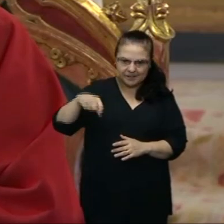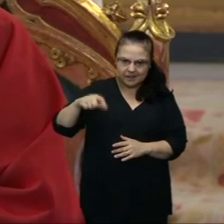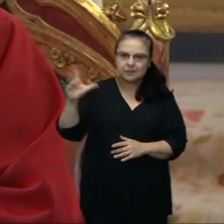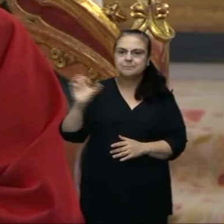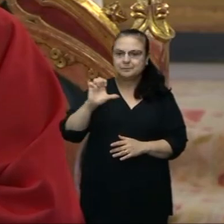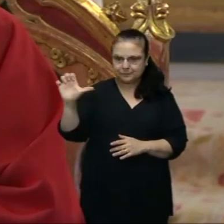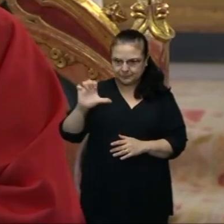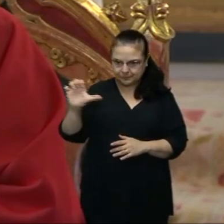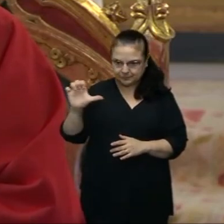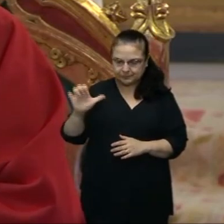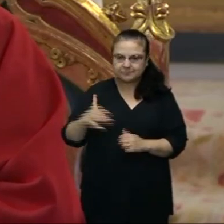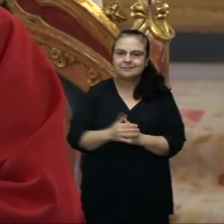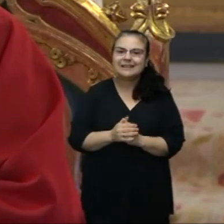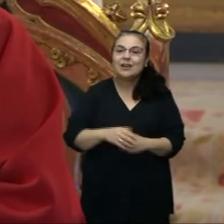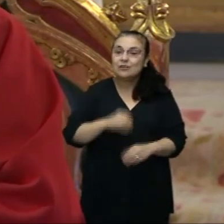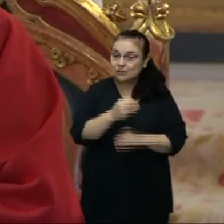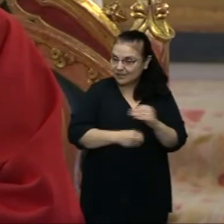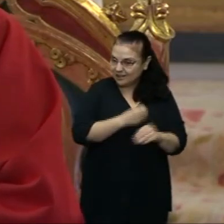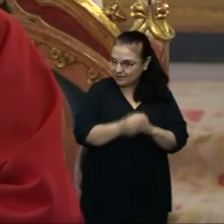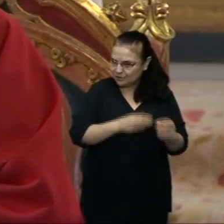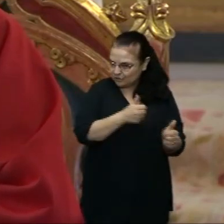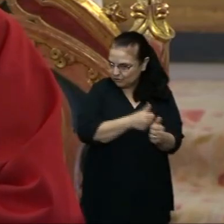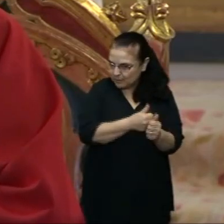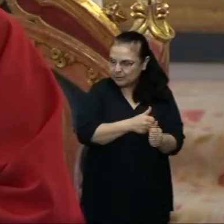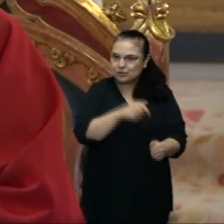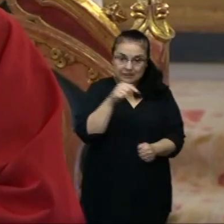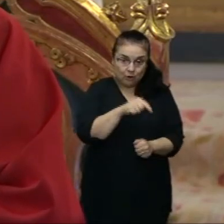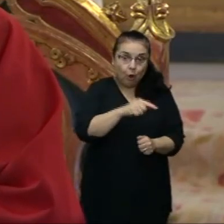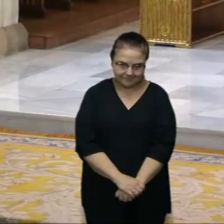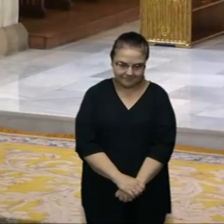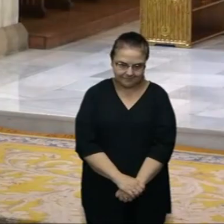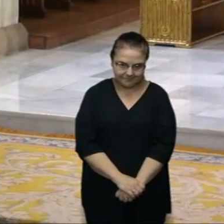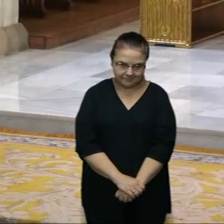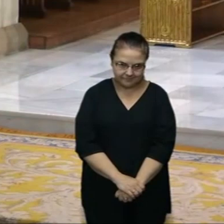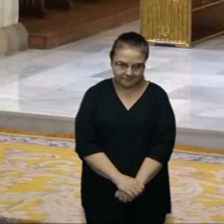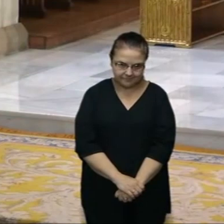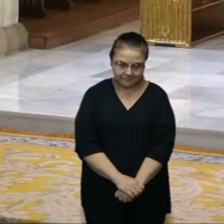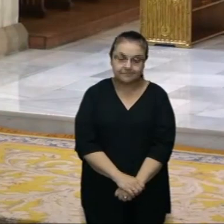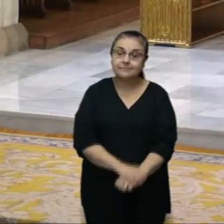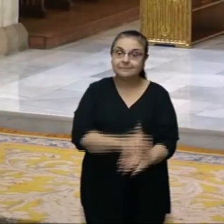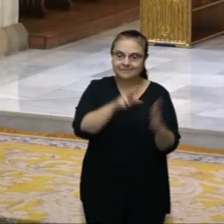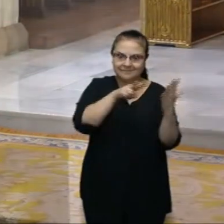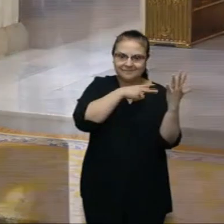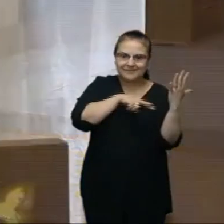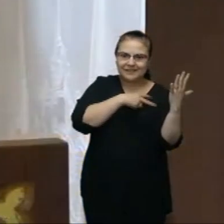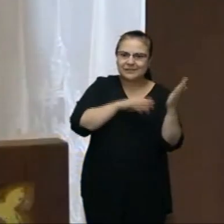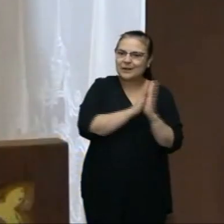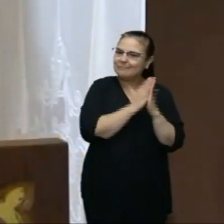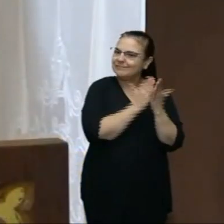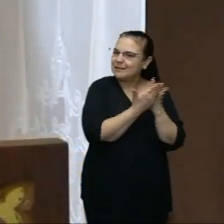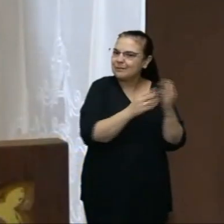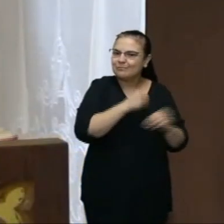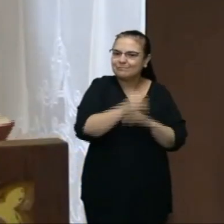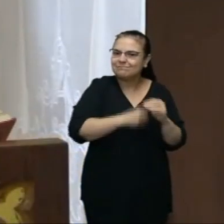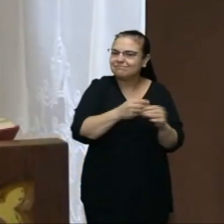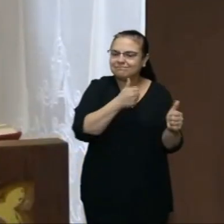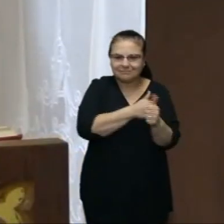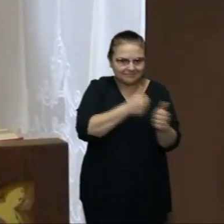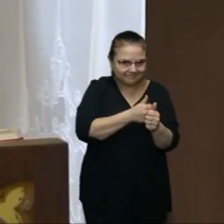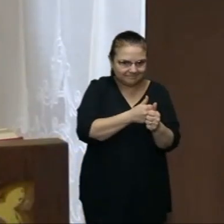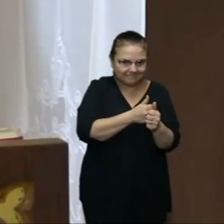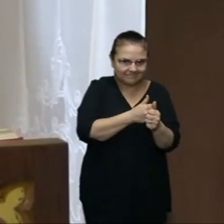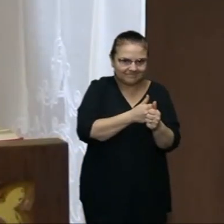Hechos de los Apóstoles que hoy tenemos como primera lectura. Lectura del libro de los Hechos de los